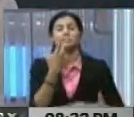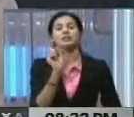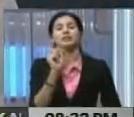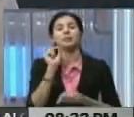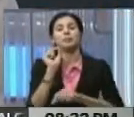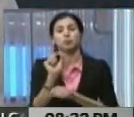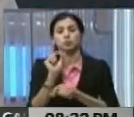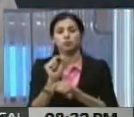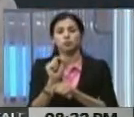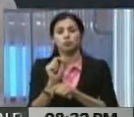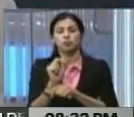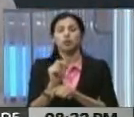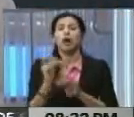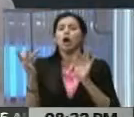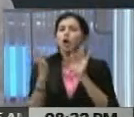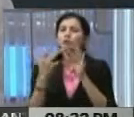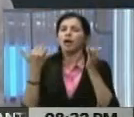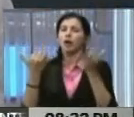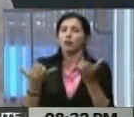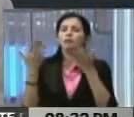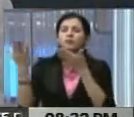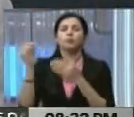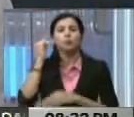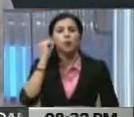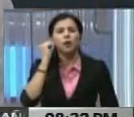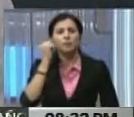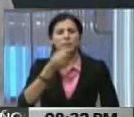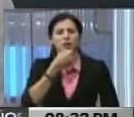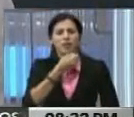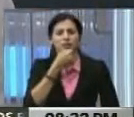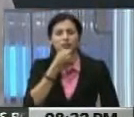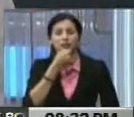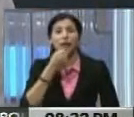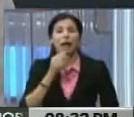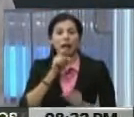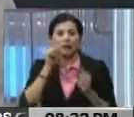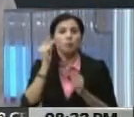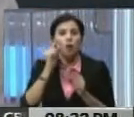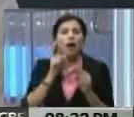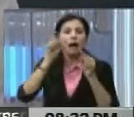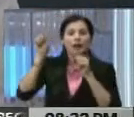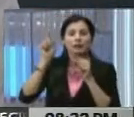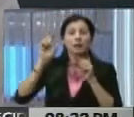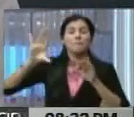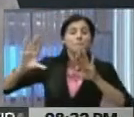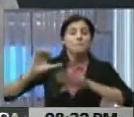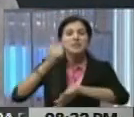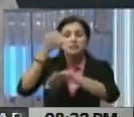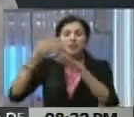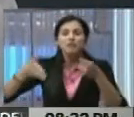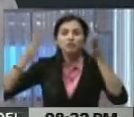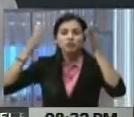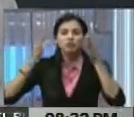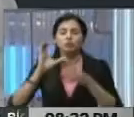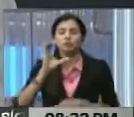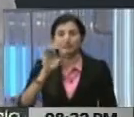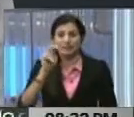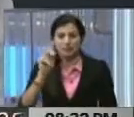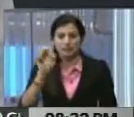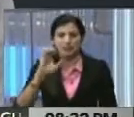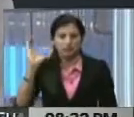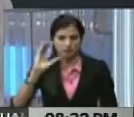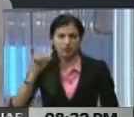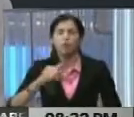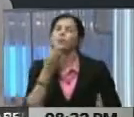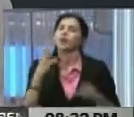8:30, de inmediato establecemos un contacto con Mariana Mata Dugarte, quien se encuentra en la sede principal del Consejo Nacional Electoral en Caracas. Te escuchamos, buenas noches.